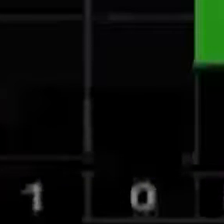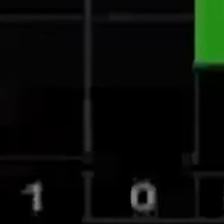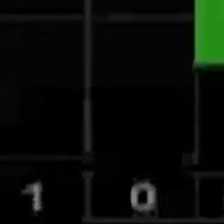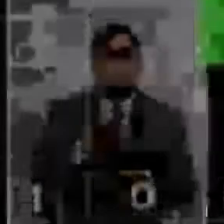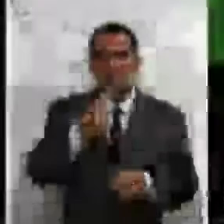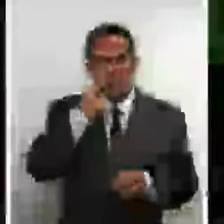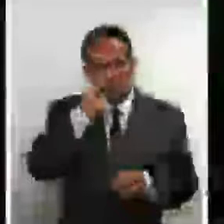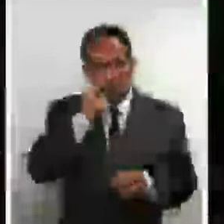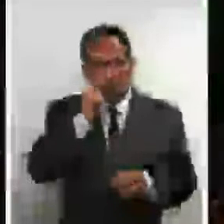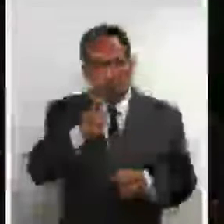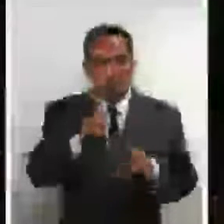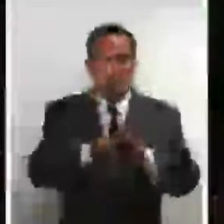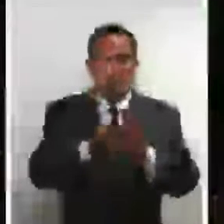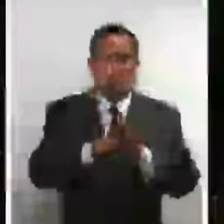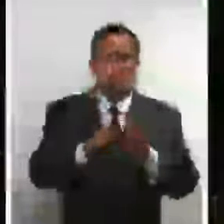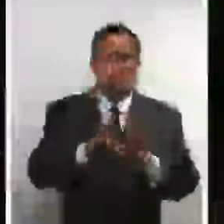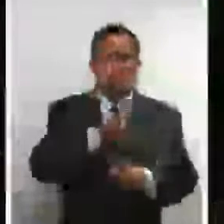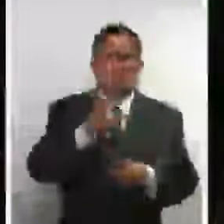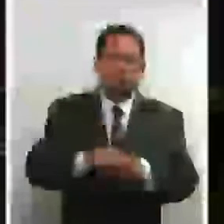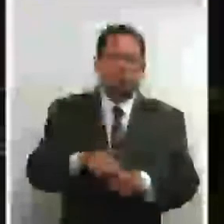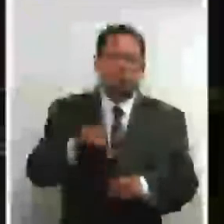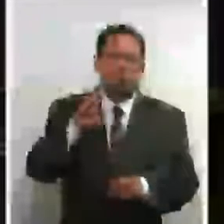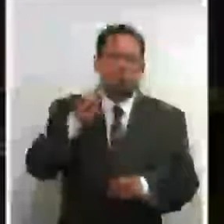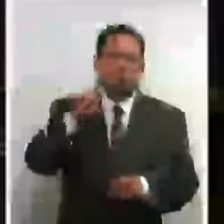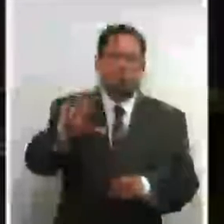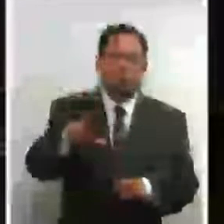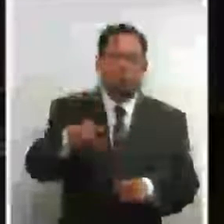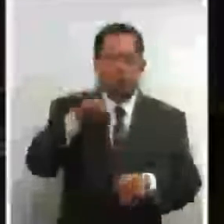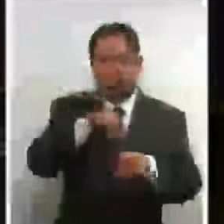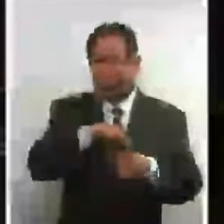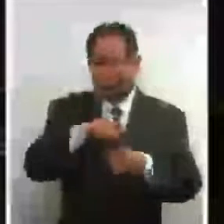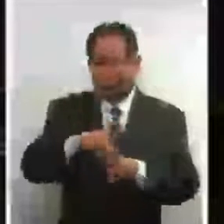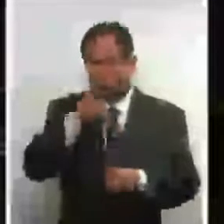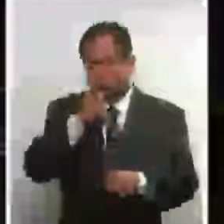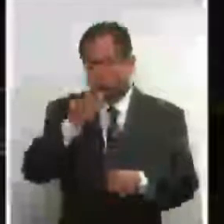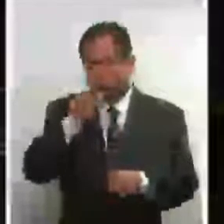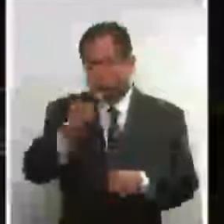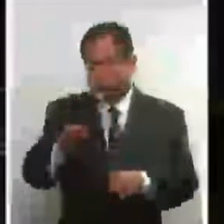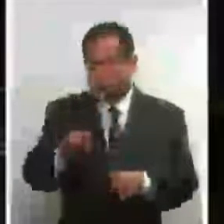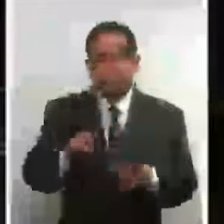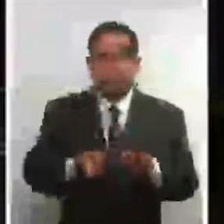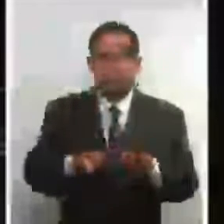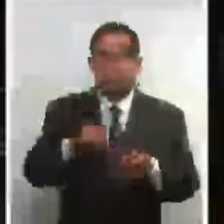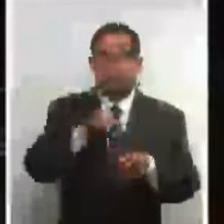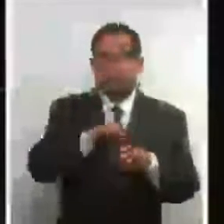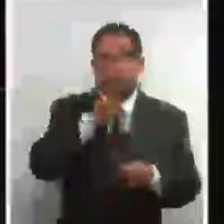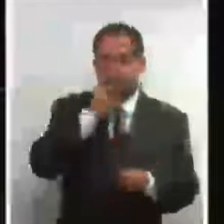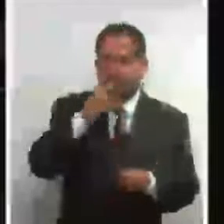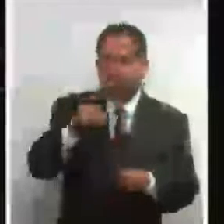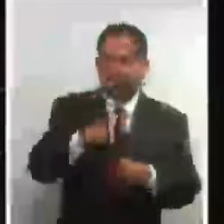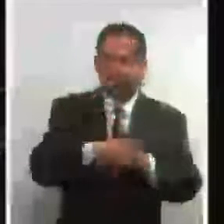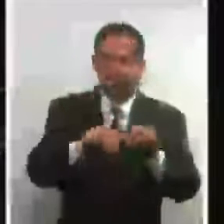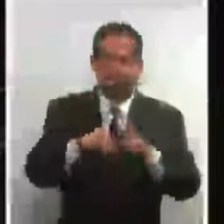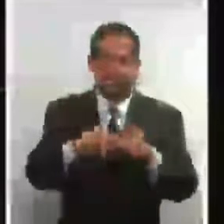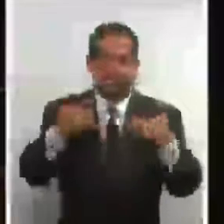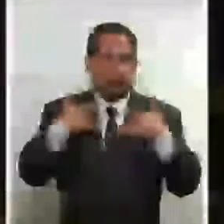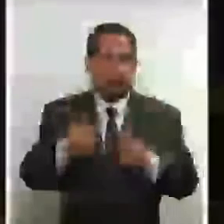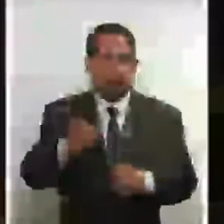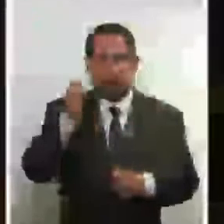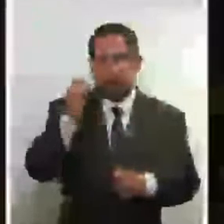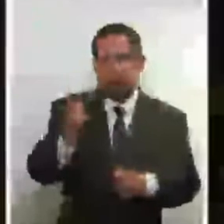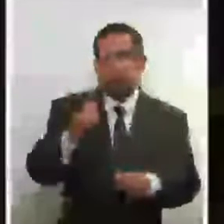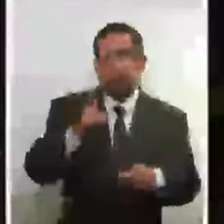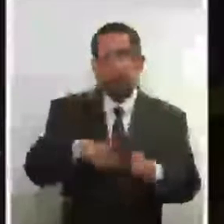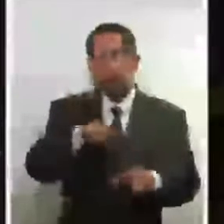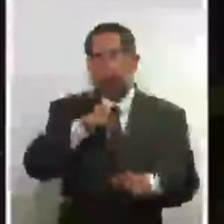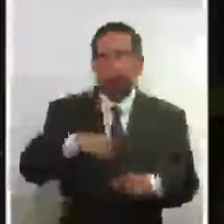momento se han emitido un total de 67 votos a favor, 1 voto en contra y 0 abstenciones por